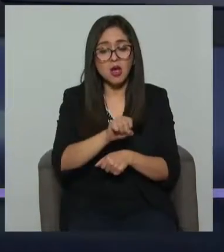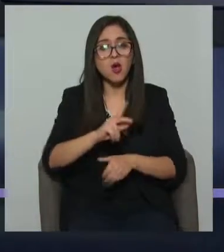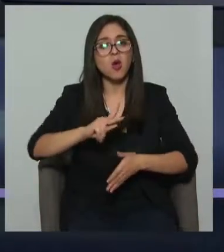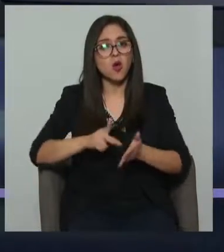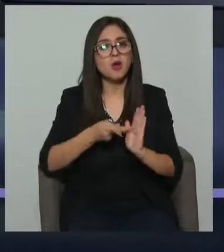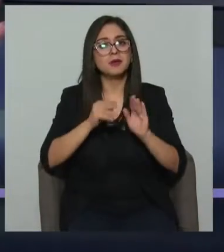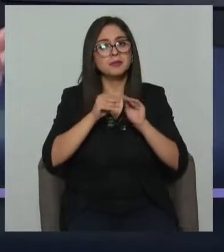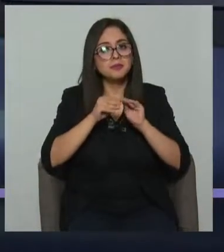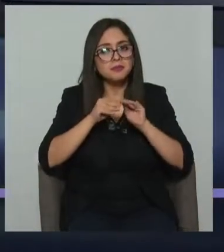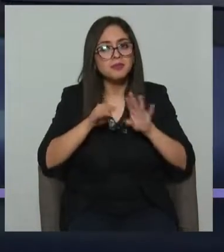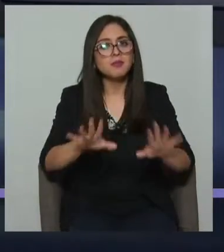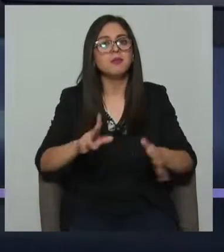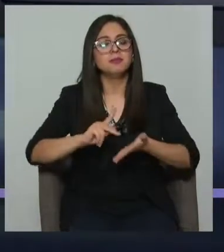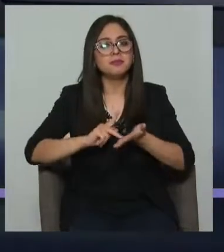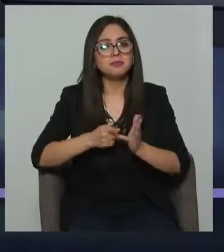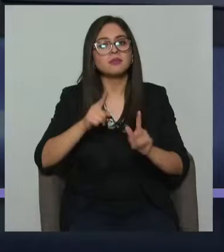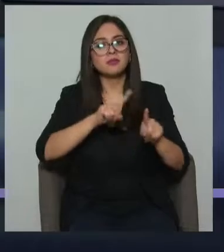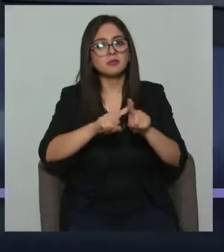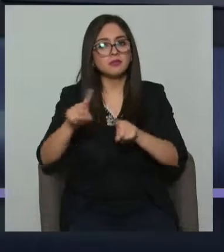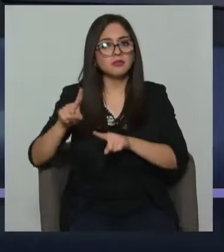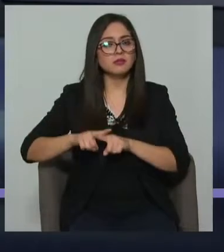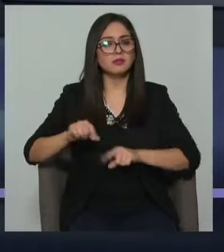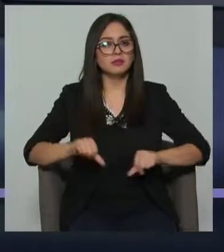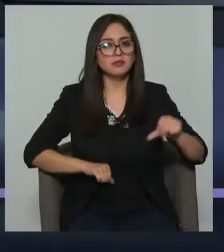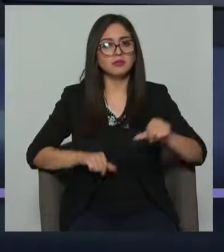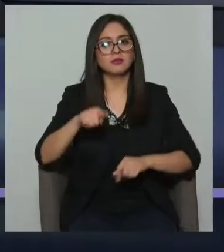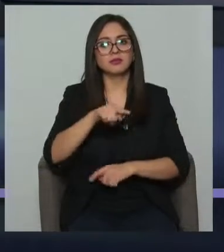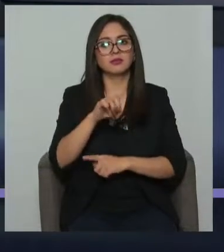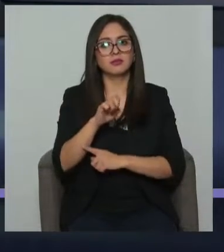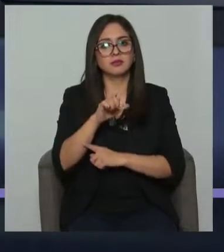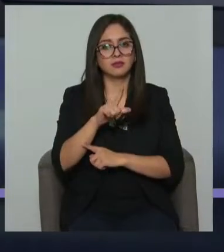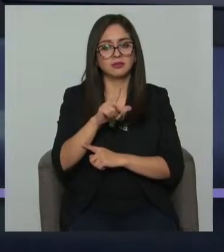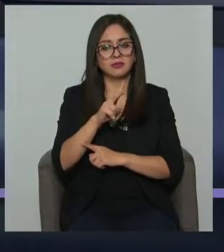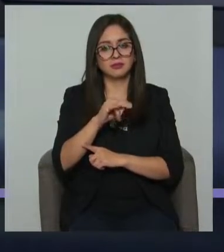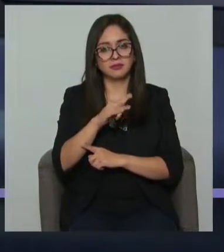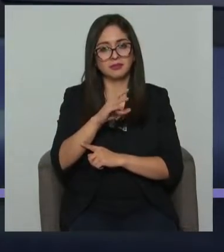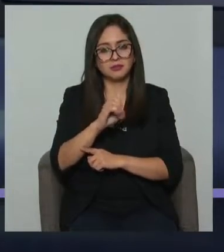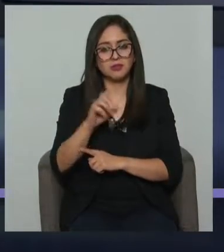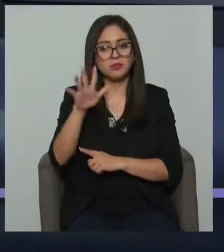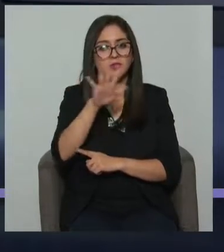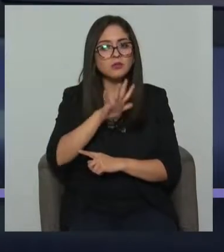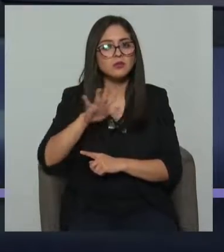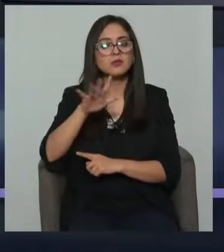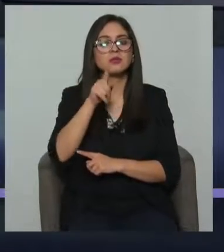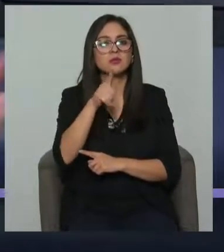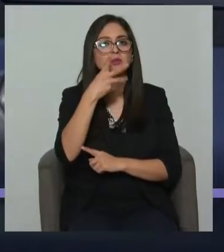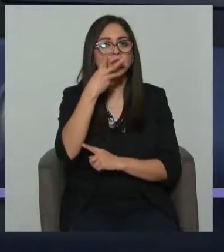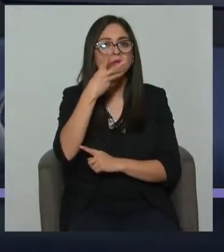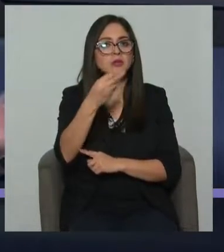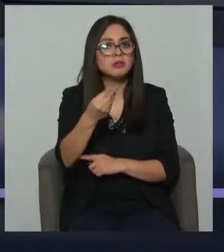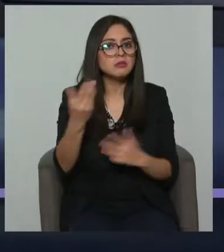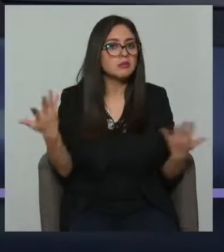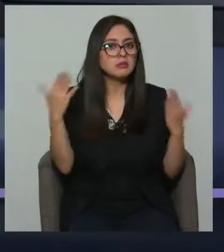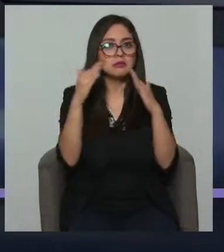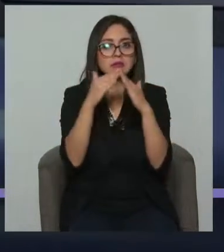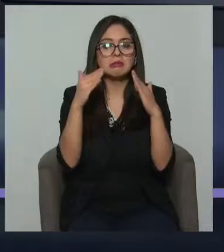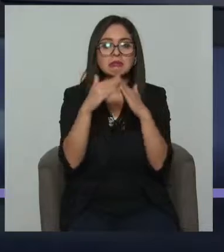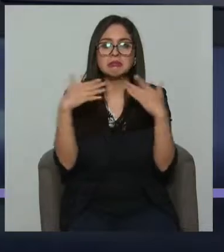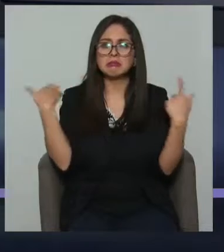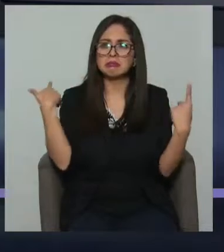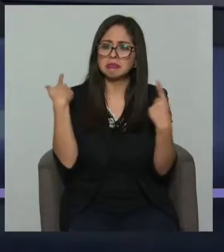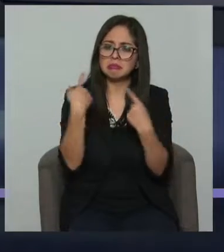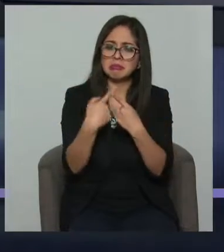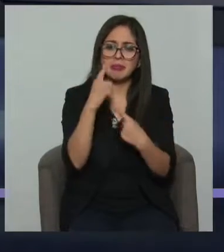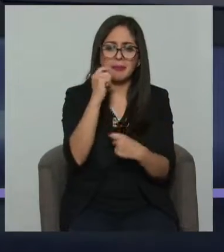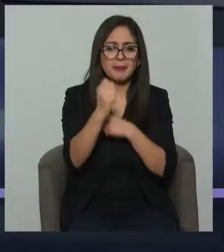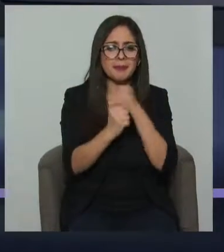y reabrimos y reiniciamos nuestras actividades en Teatro Bar El Vicio, su cabaret de confianza allá en Coyoacán. Una casa con más de 20 años de